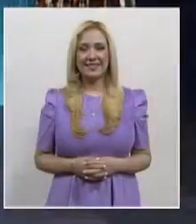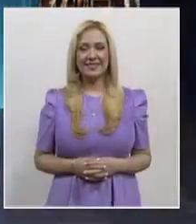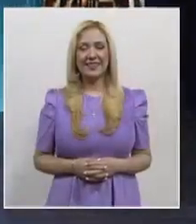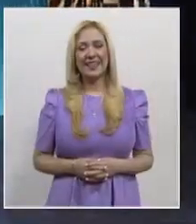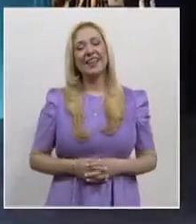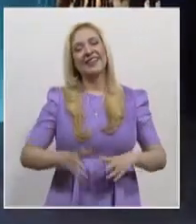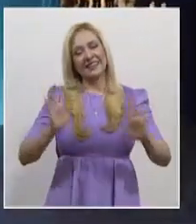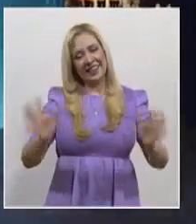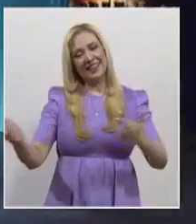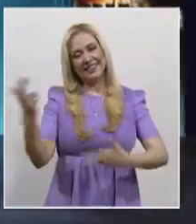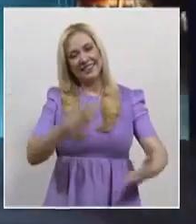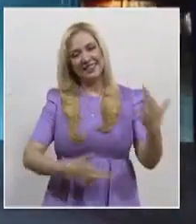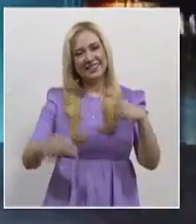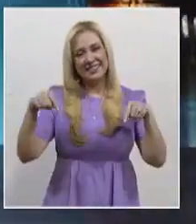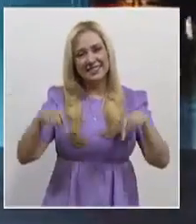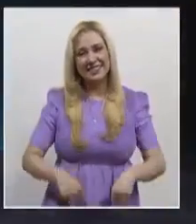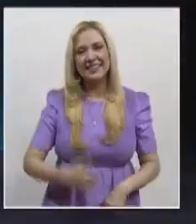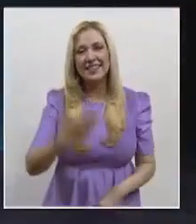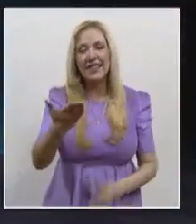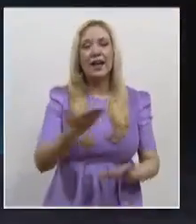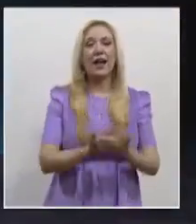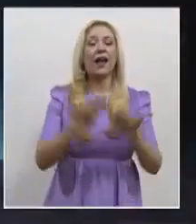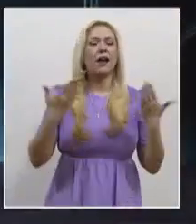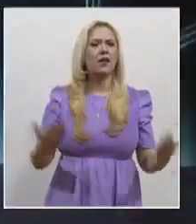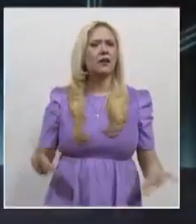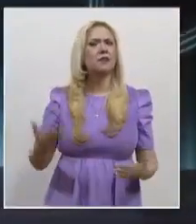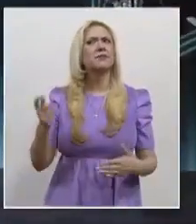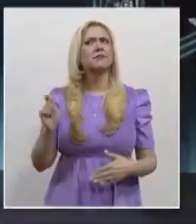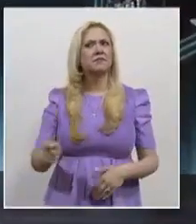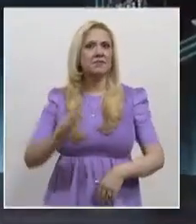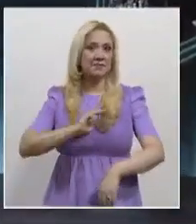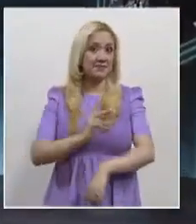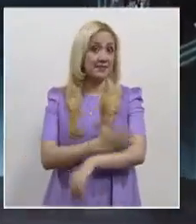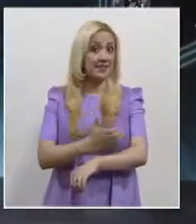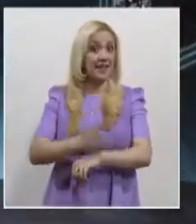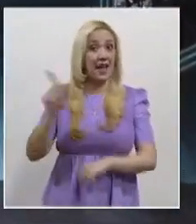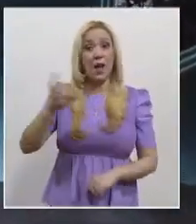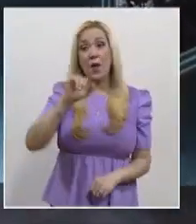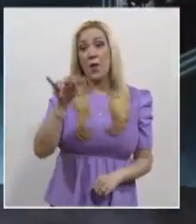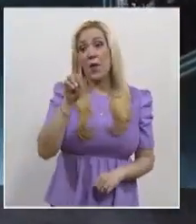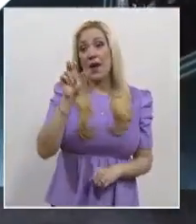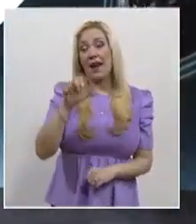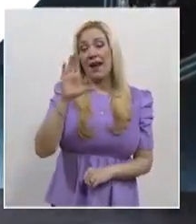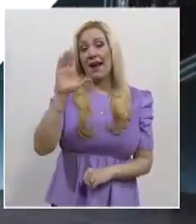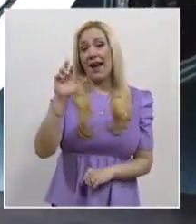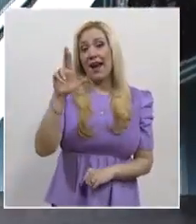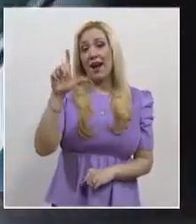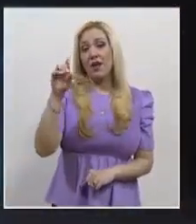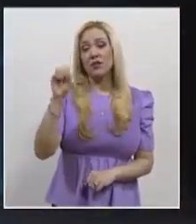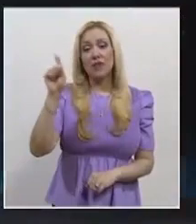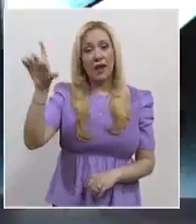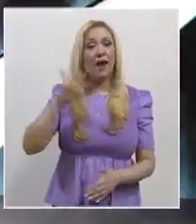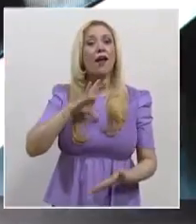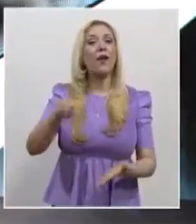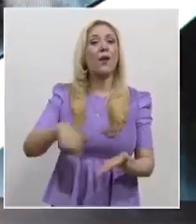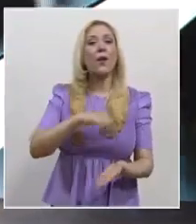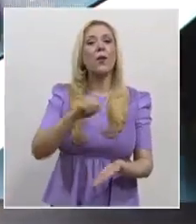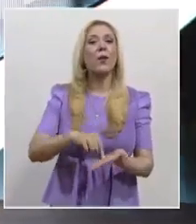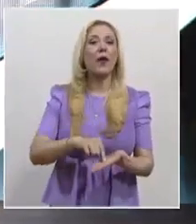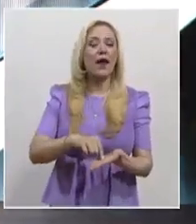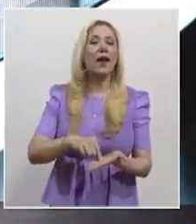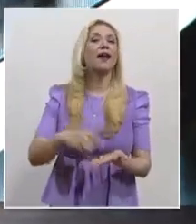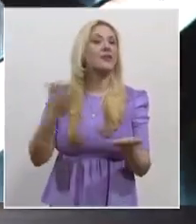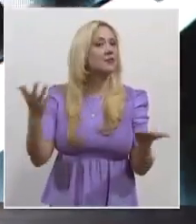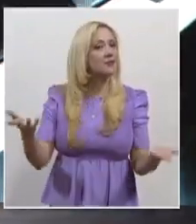Y efectivamente ya estamos de regreso. Vámonos ahora con mi compañero Juan Carlos González. Él se encuentra en las instalaciones de lo que